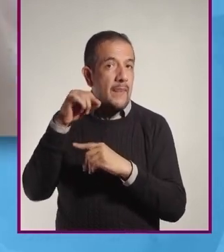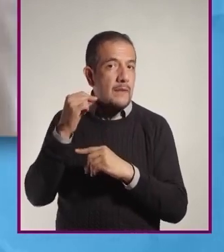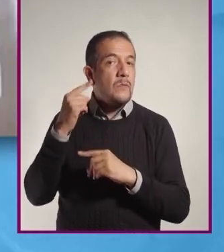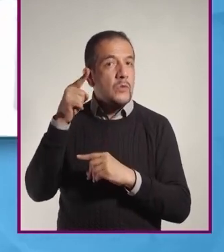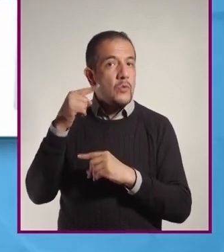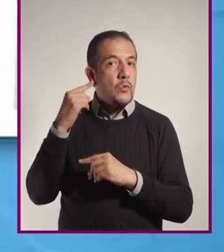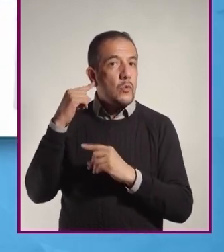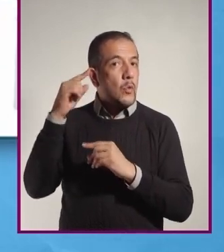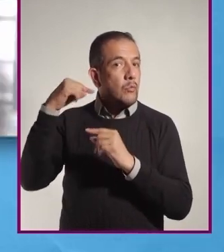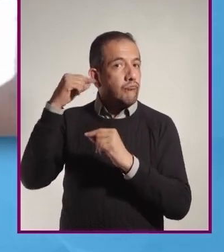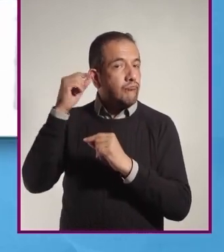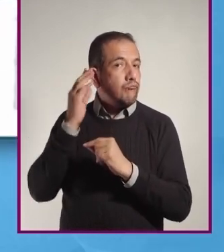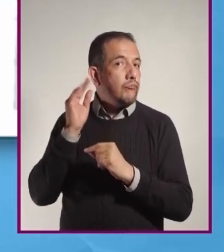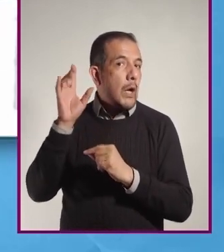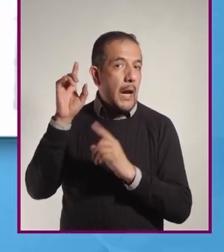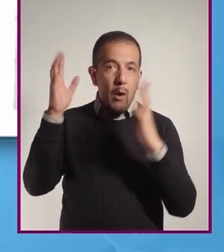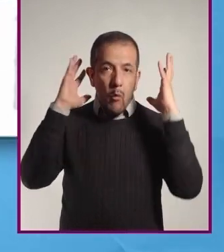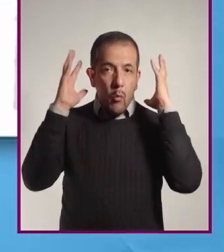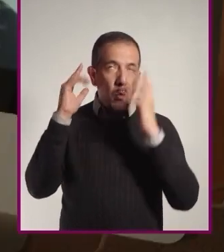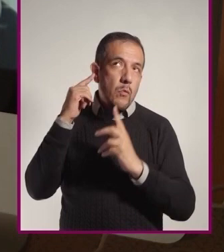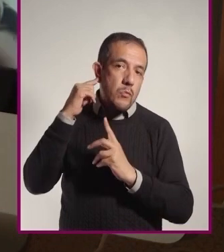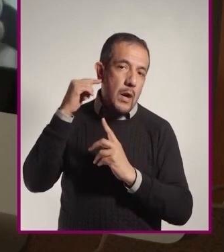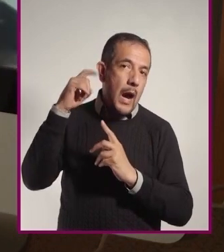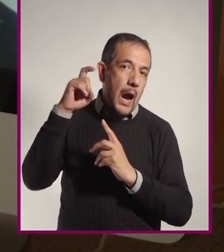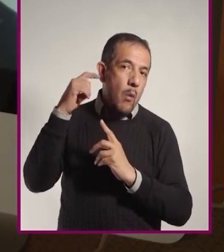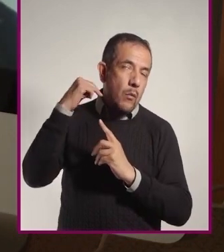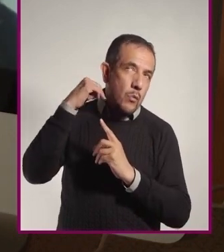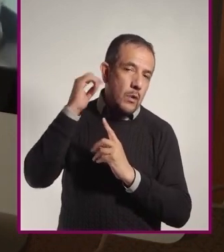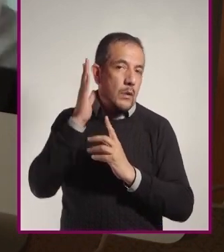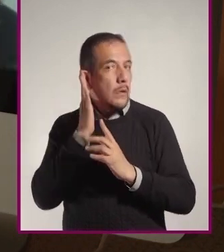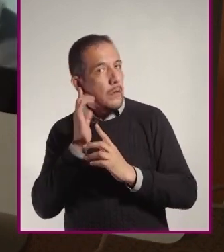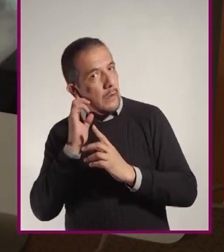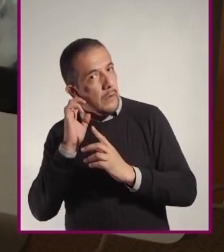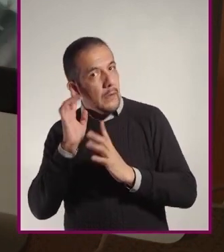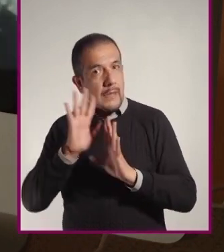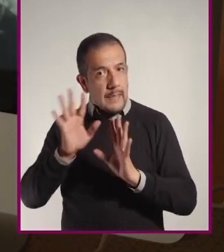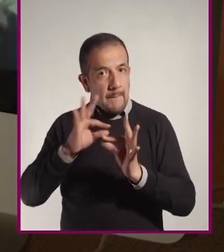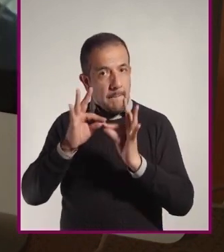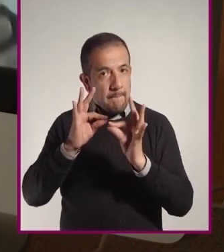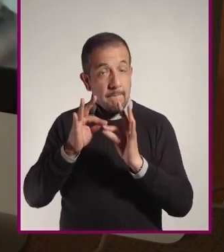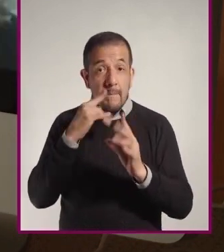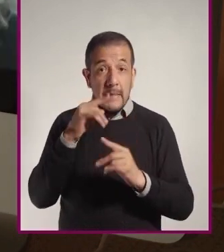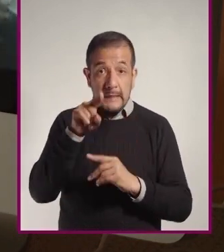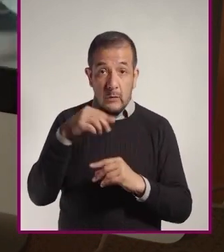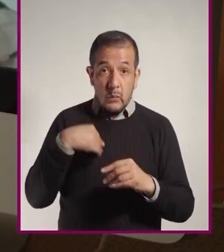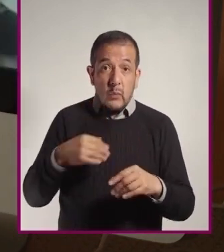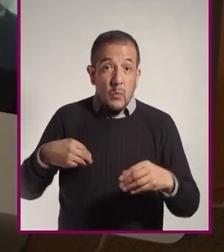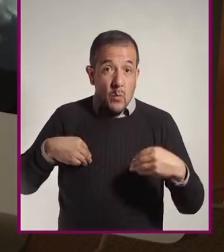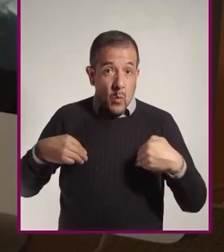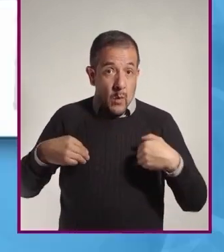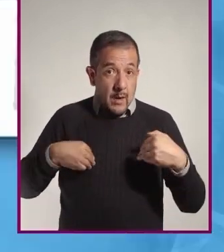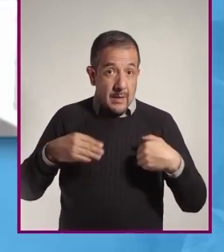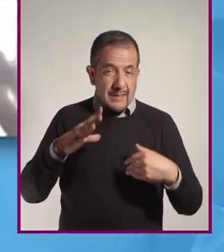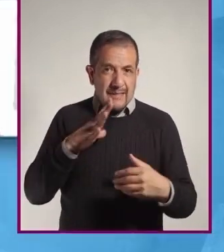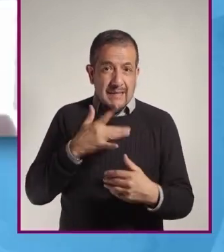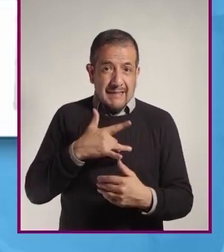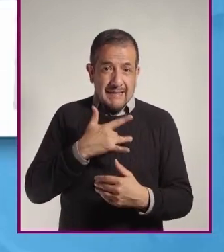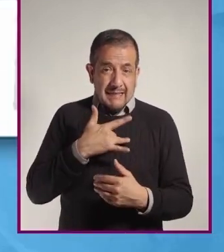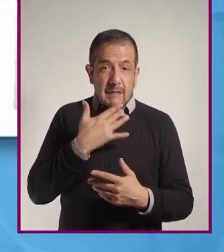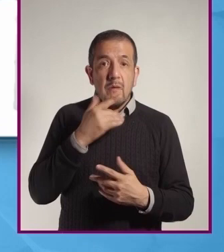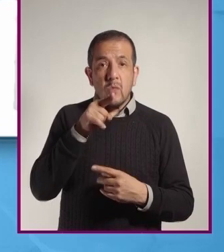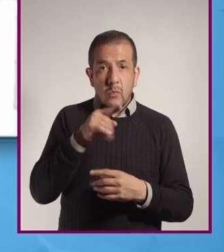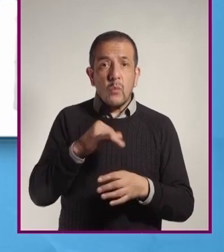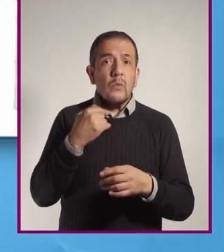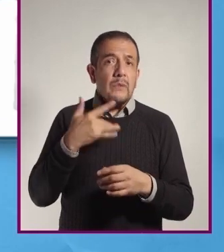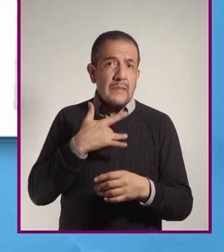puedes limpiar normal en la regadera. Okay. Si la verdad es que si tienen molestia, tienen un tapón o